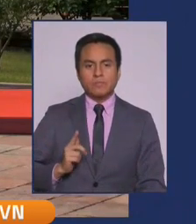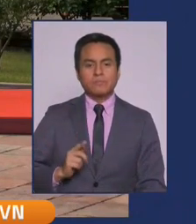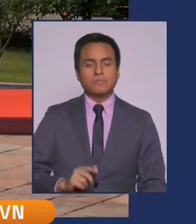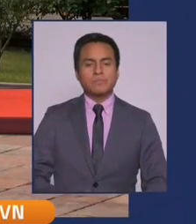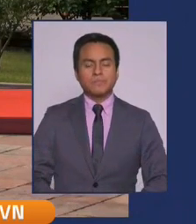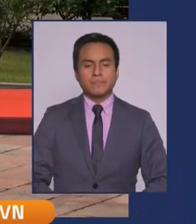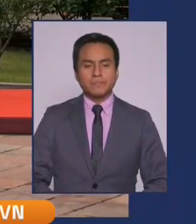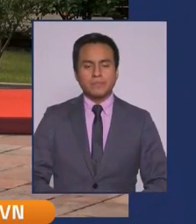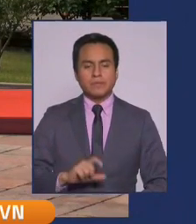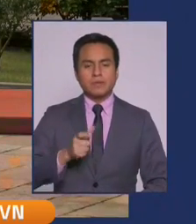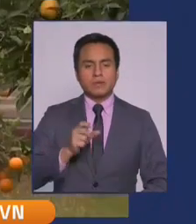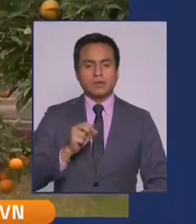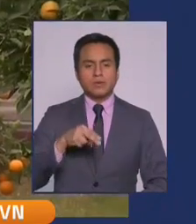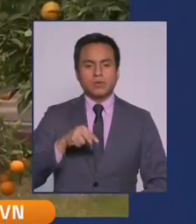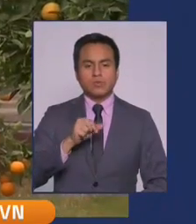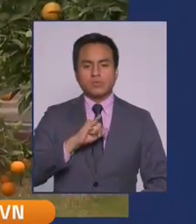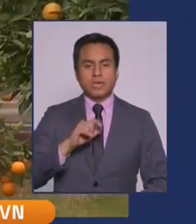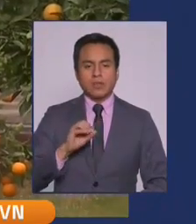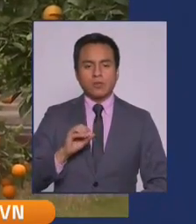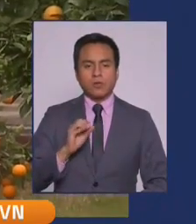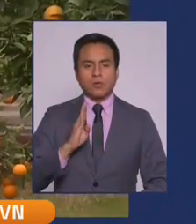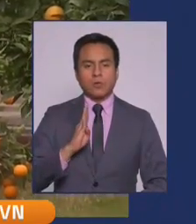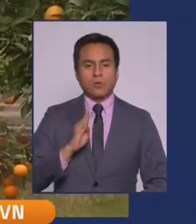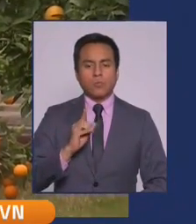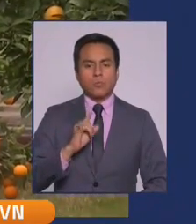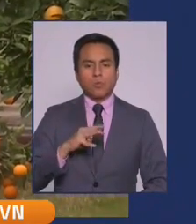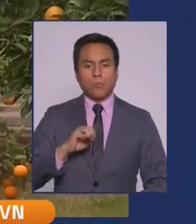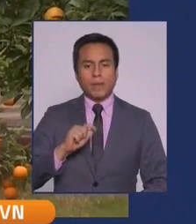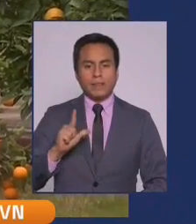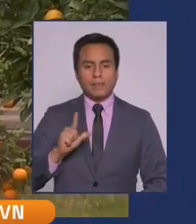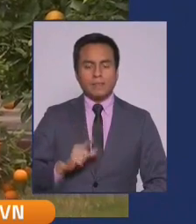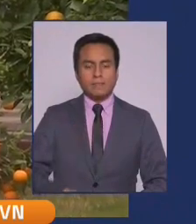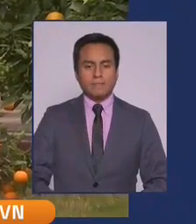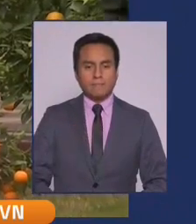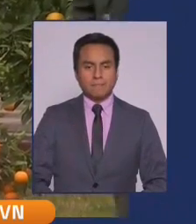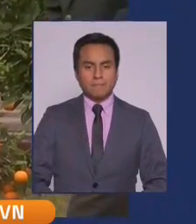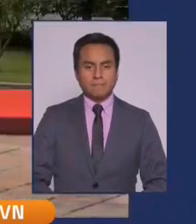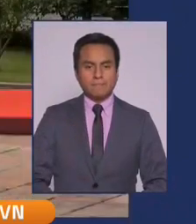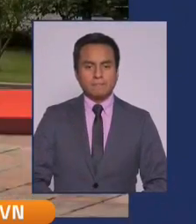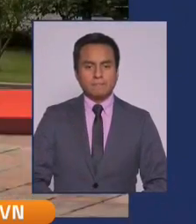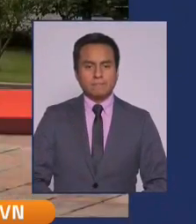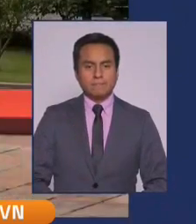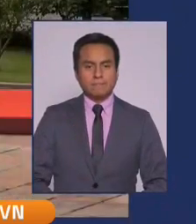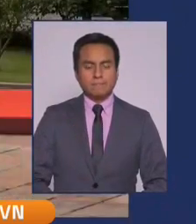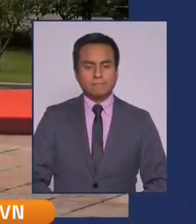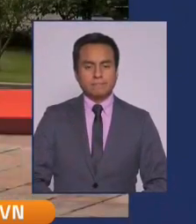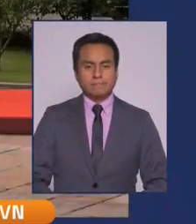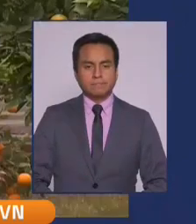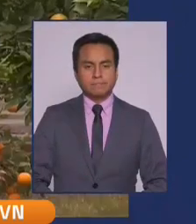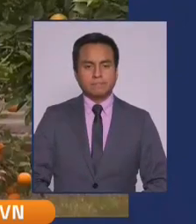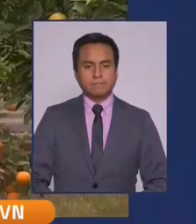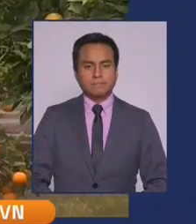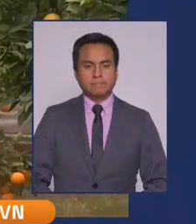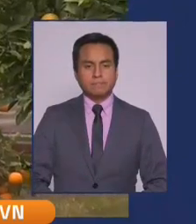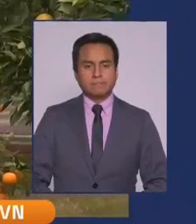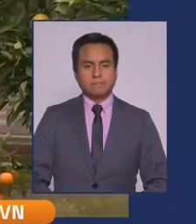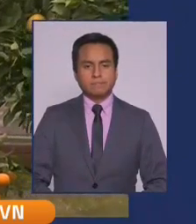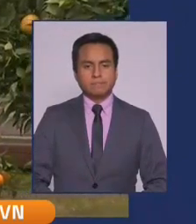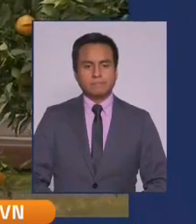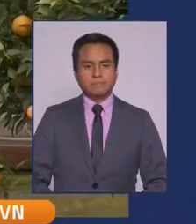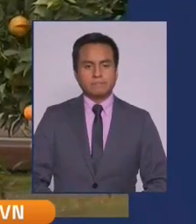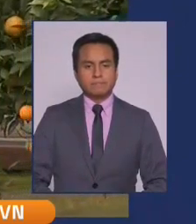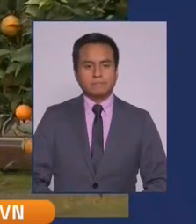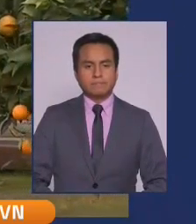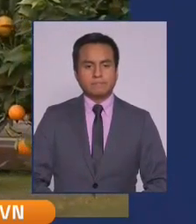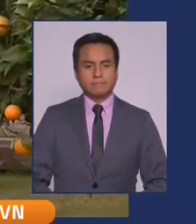no, la verdad es que no nos corresponde tampoco. Pero hay un sentir de que aquí hubo una presión muy fuerte y que tiene